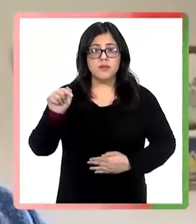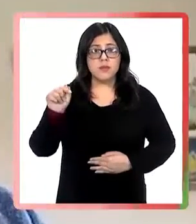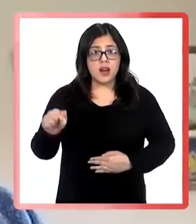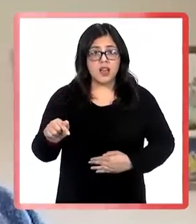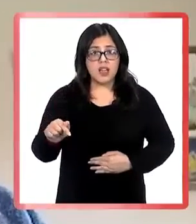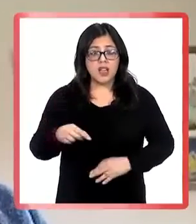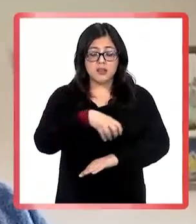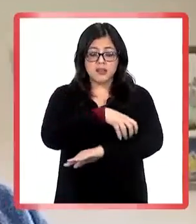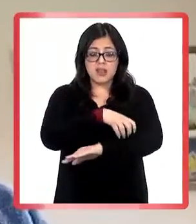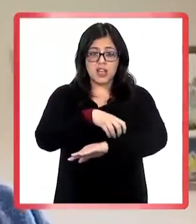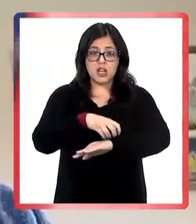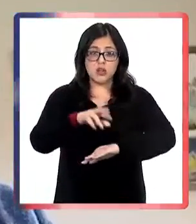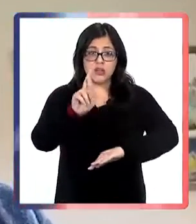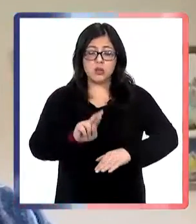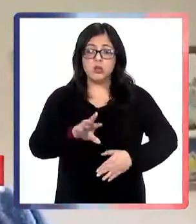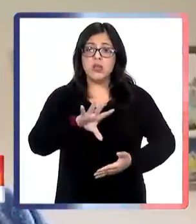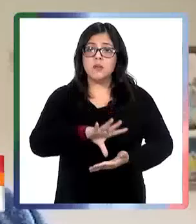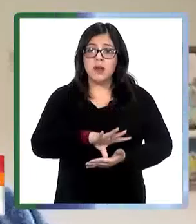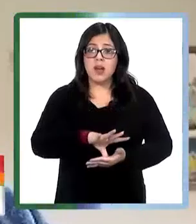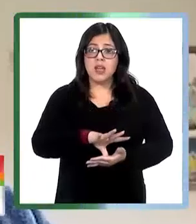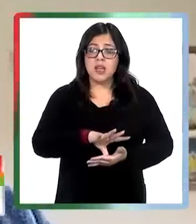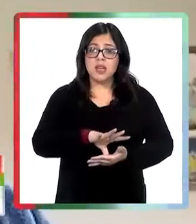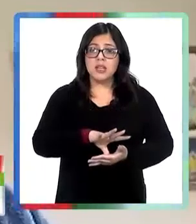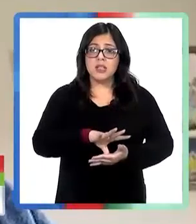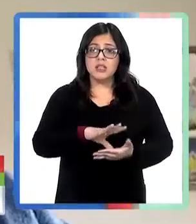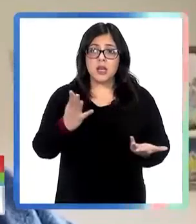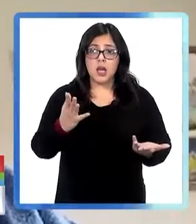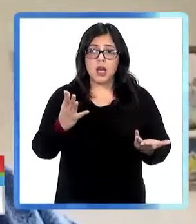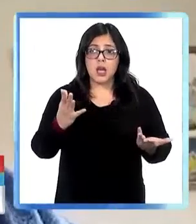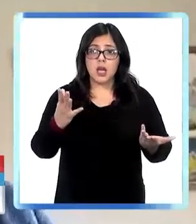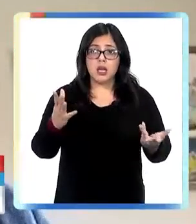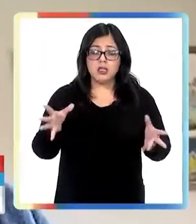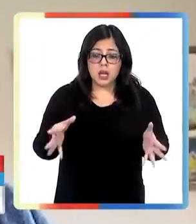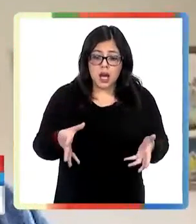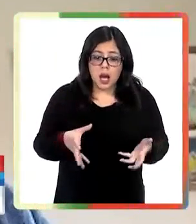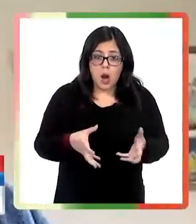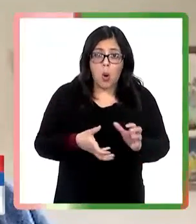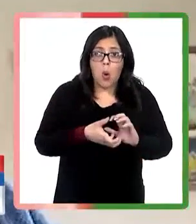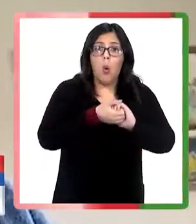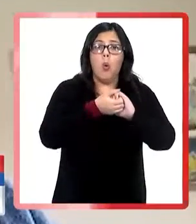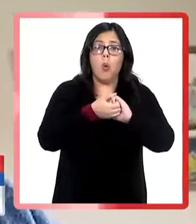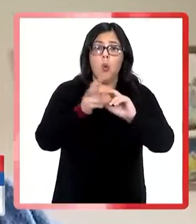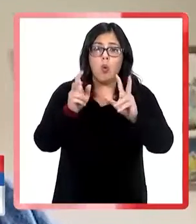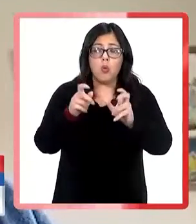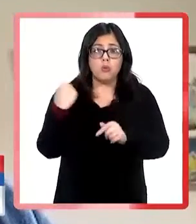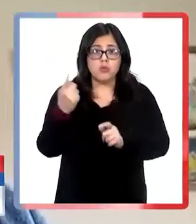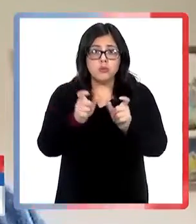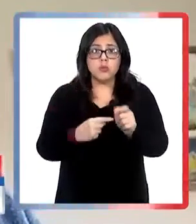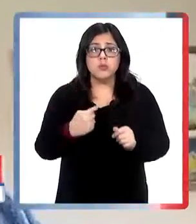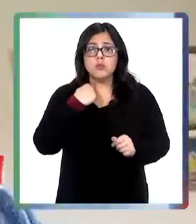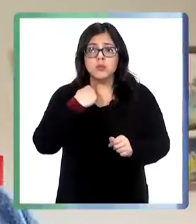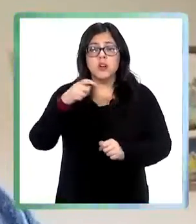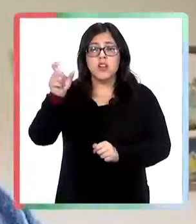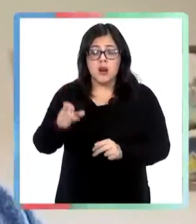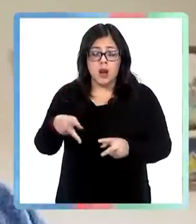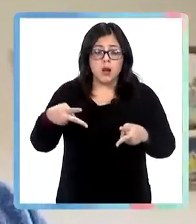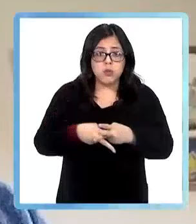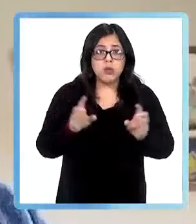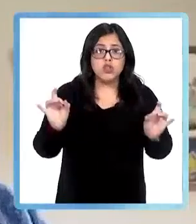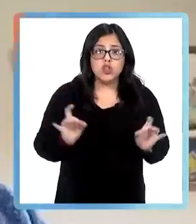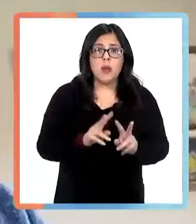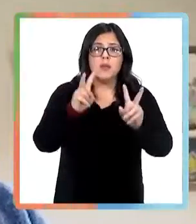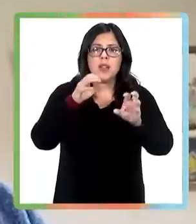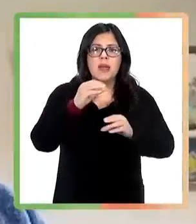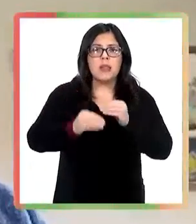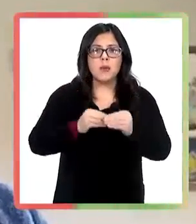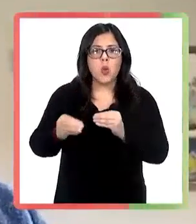ocurre a las regiones del sur del país, porque no solo somos nosotros los afectados, el sabotaje de que él habla es